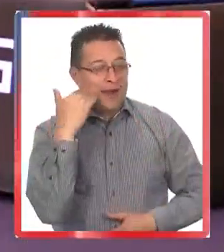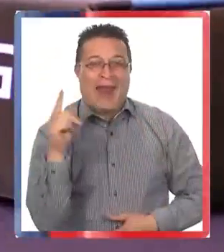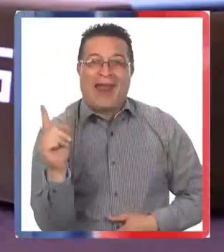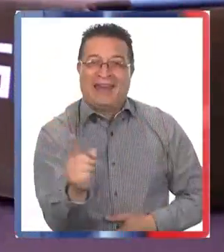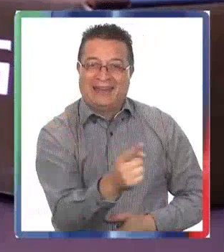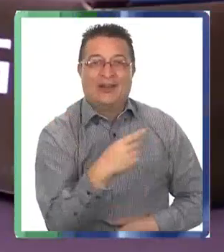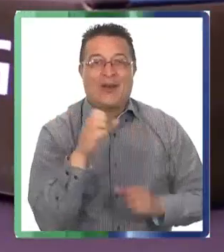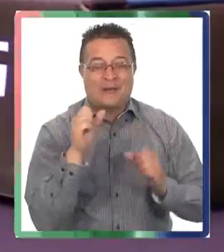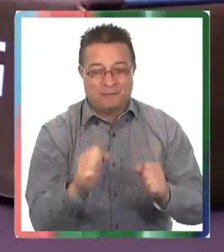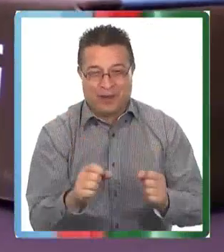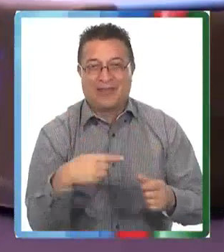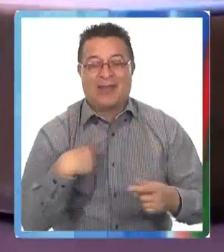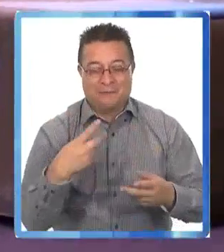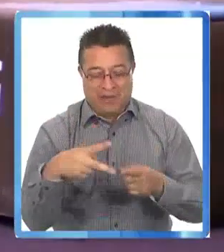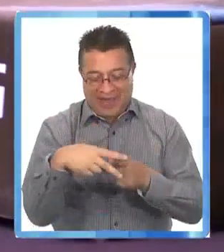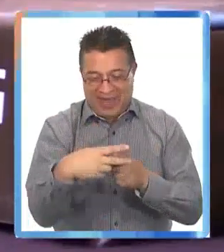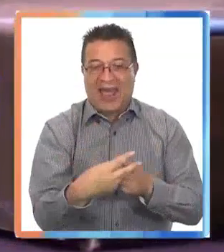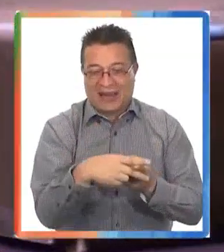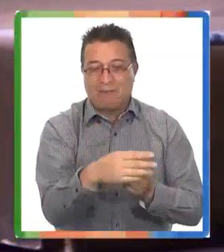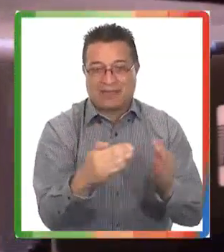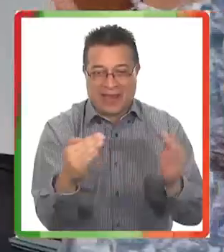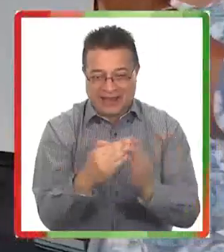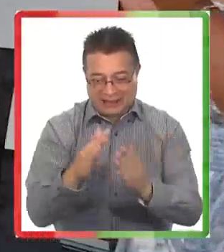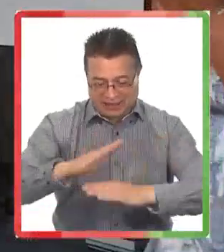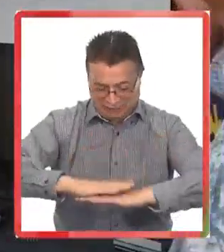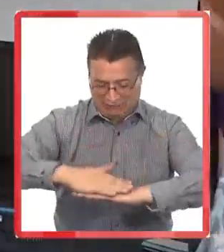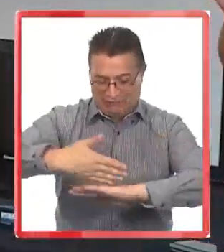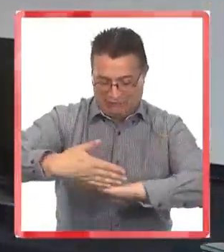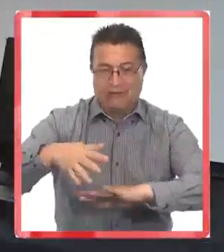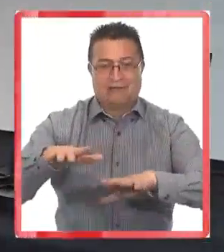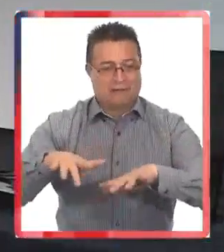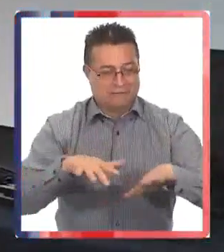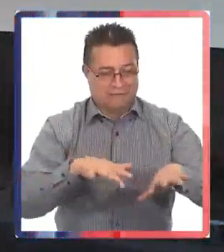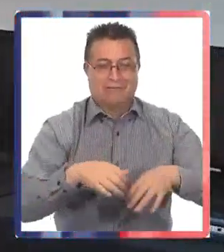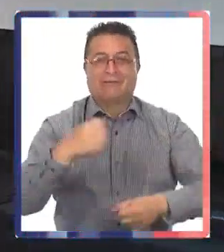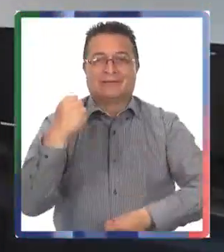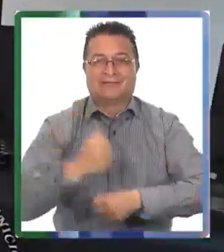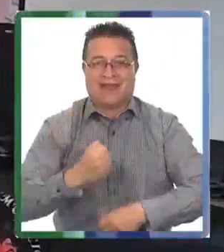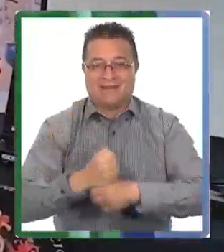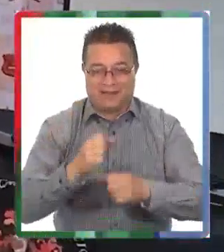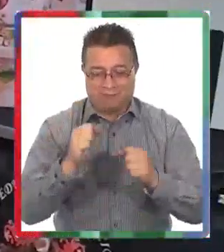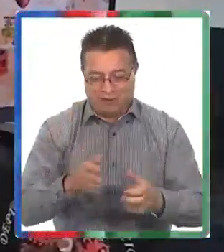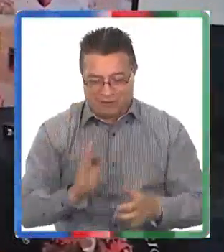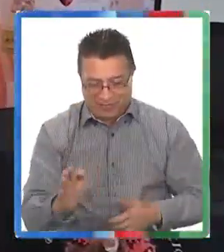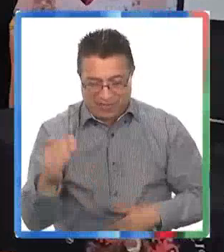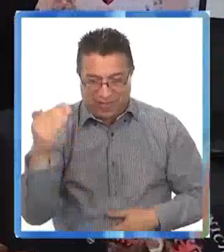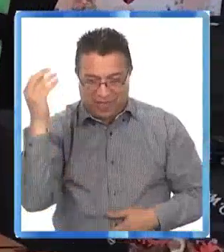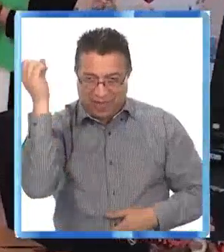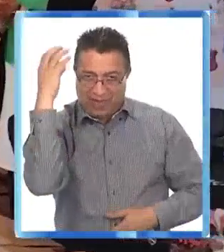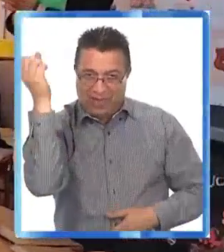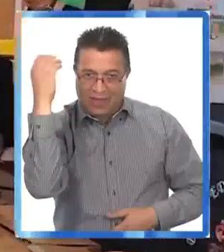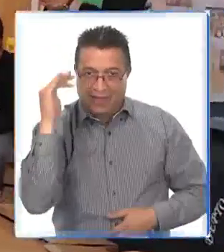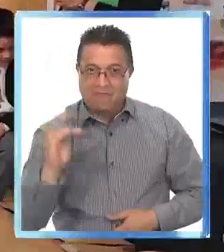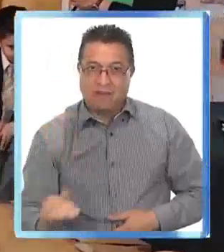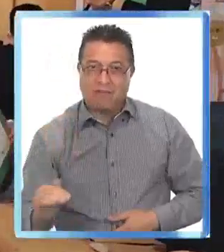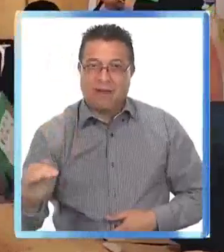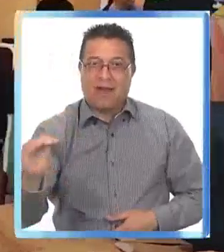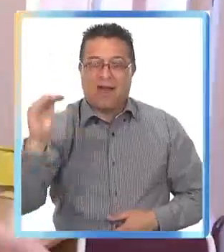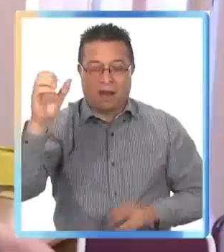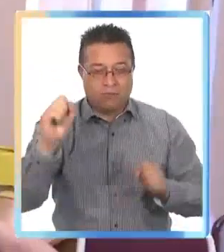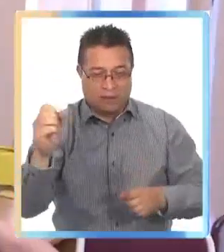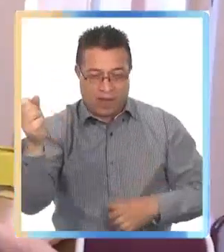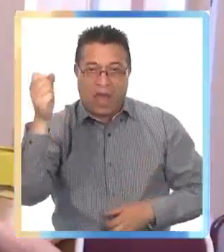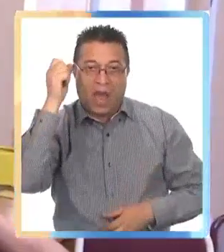niños y que ellos puedan ir con esta herramienta a su casa, que puedan trabajar, que puedan seguir creciendo. Ellos tienen que